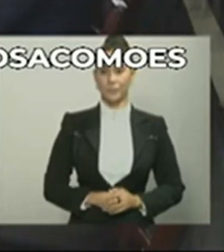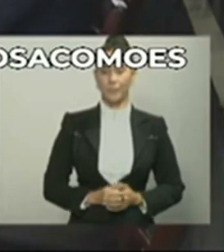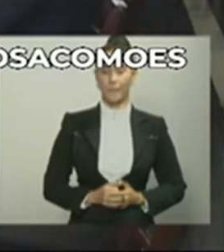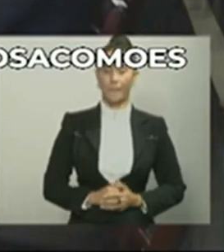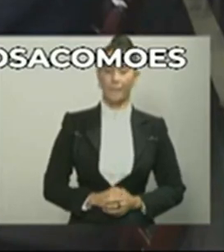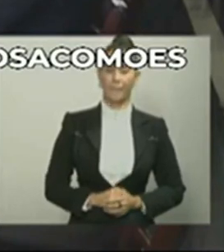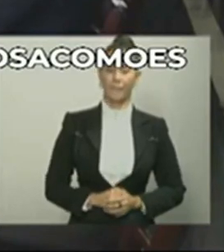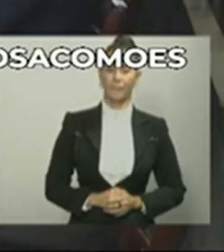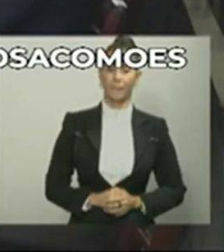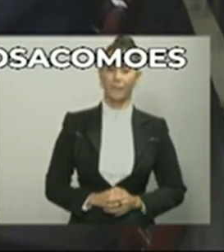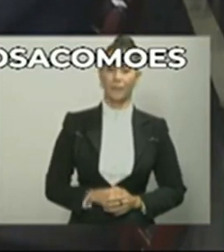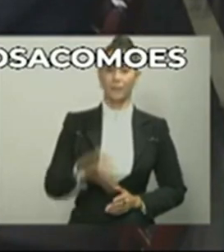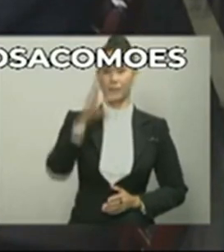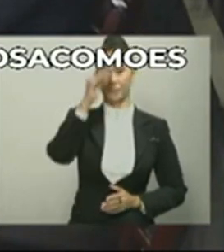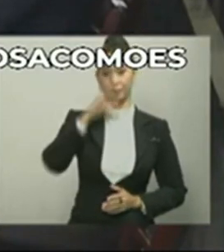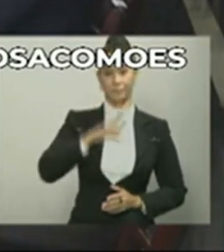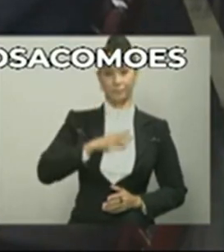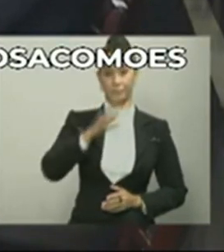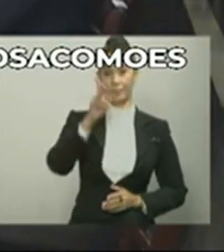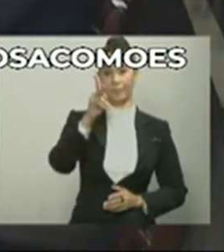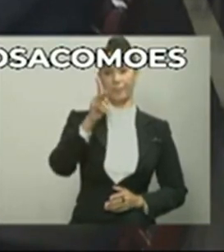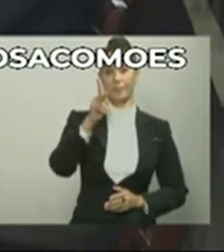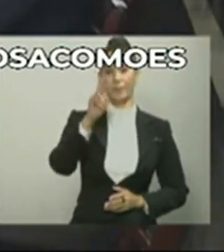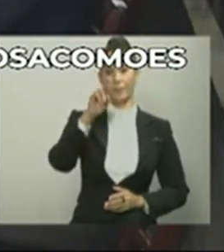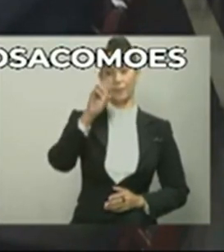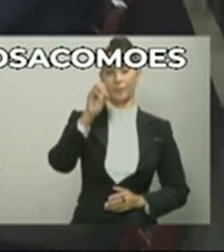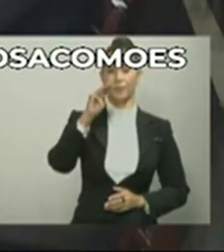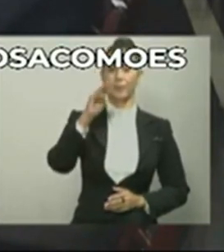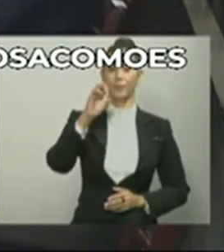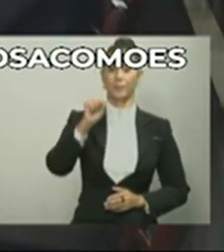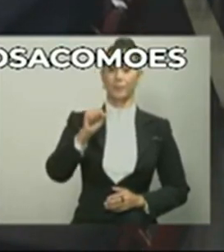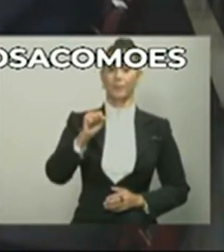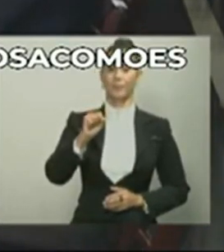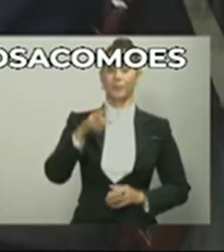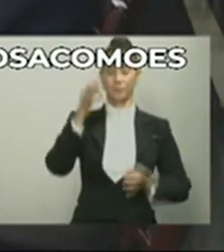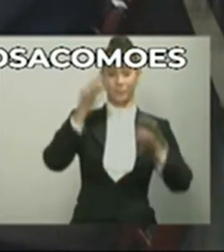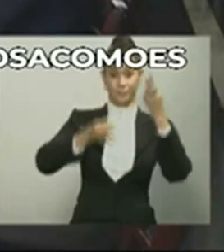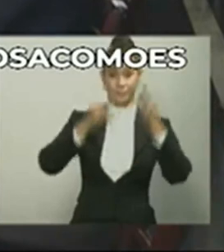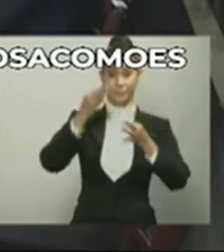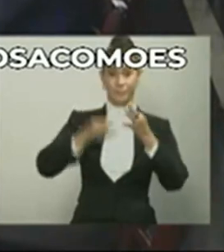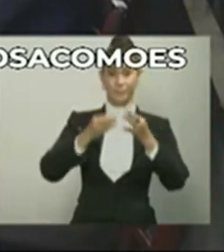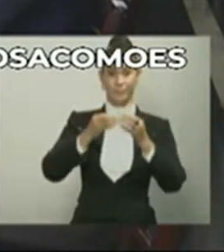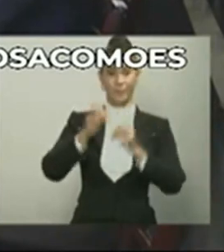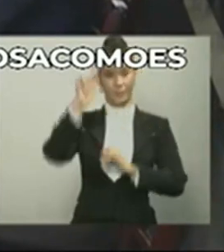Señor Antoliano Peralta Romero, consultor jurídico del Poder Ejecutivo.